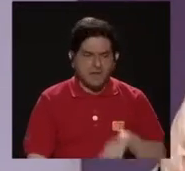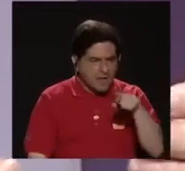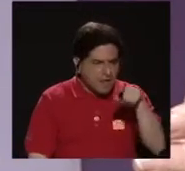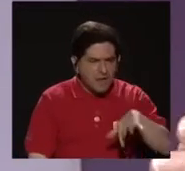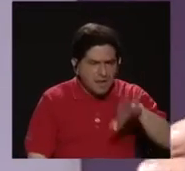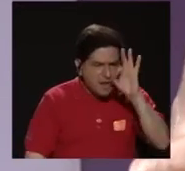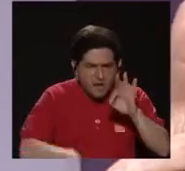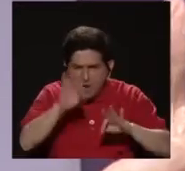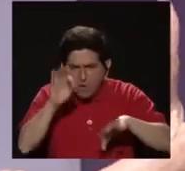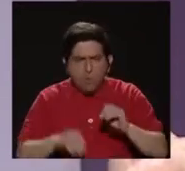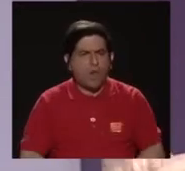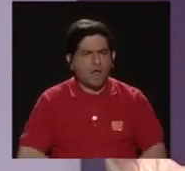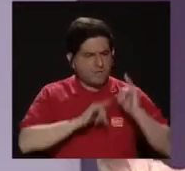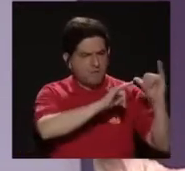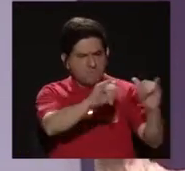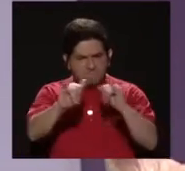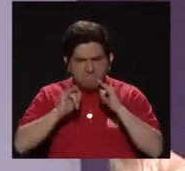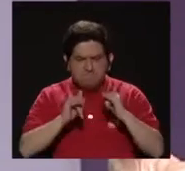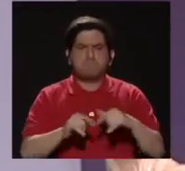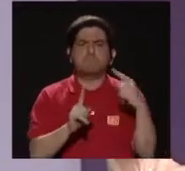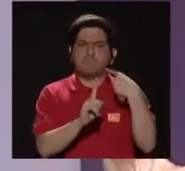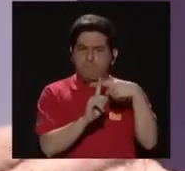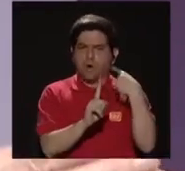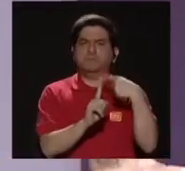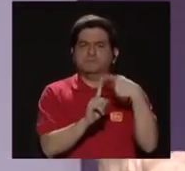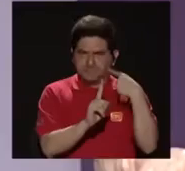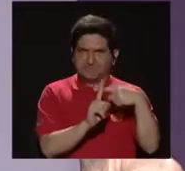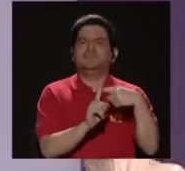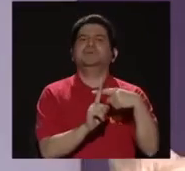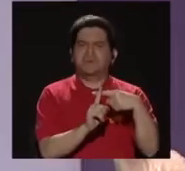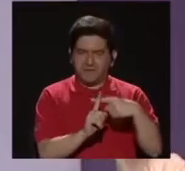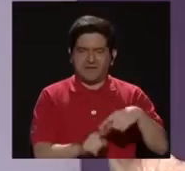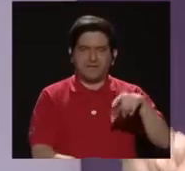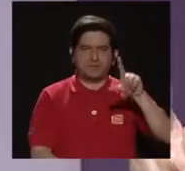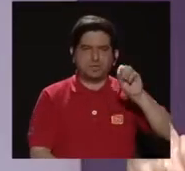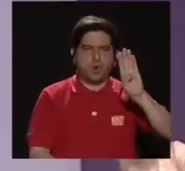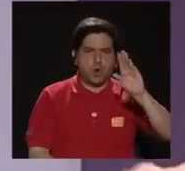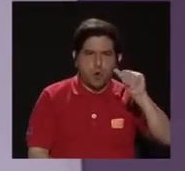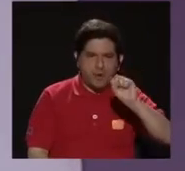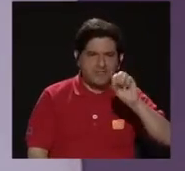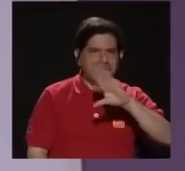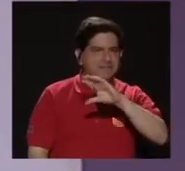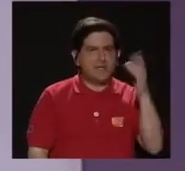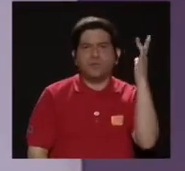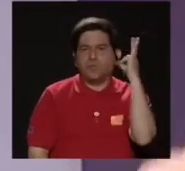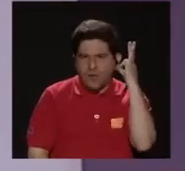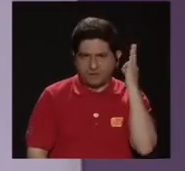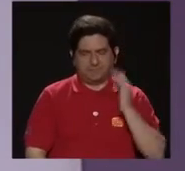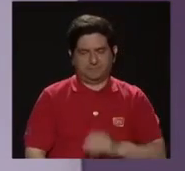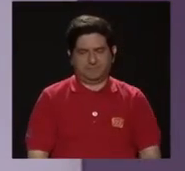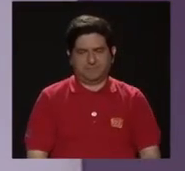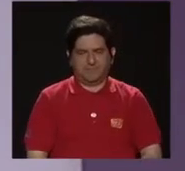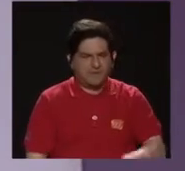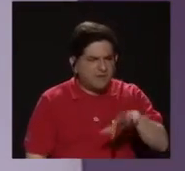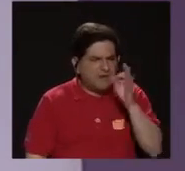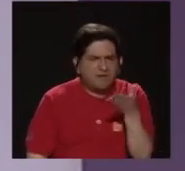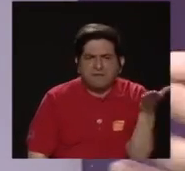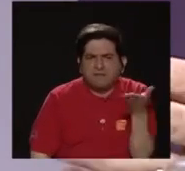muchos puntos de semejanza positivos entre las lobas y las mujeres. Y encuentra